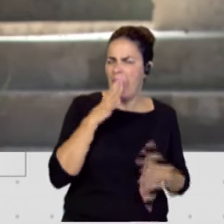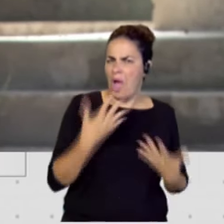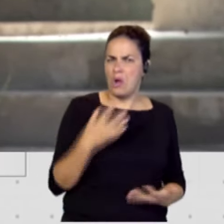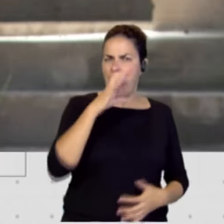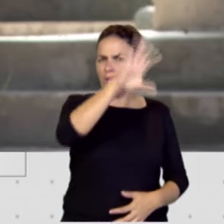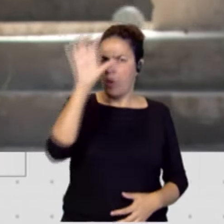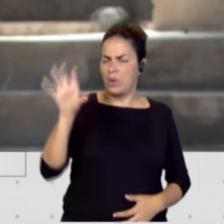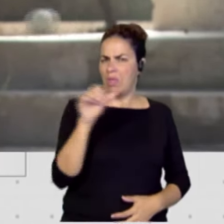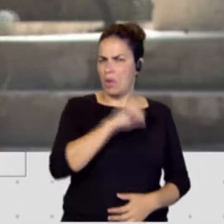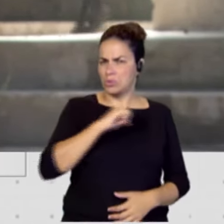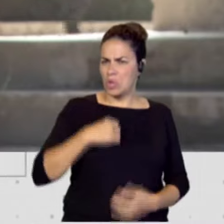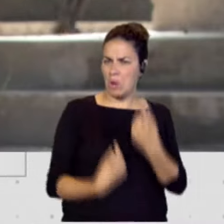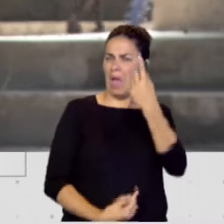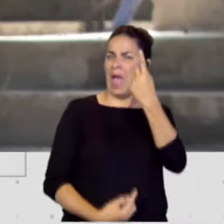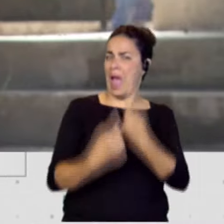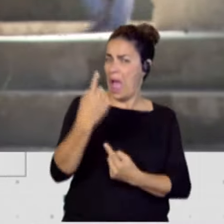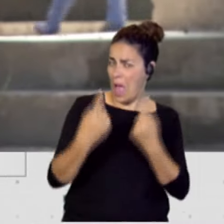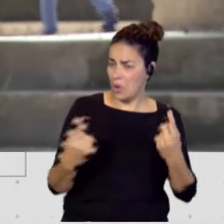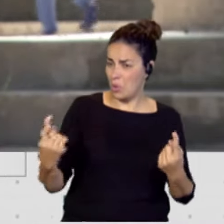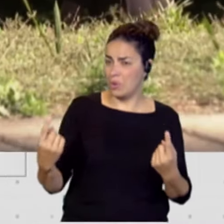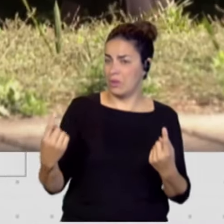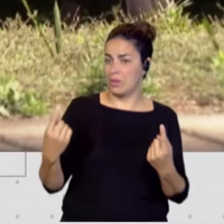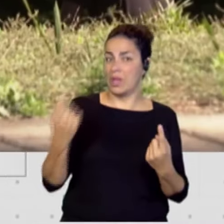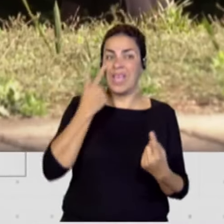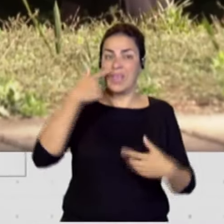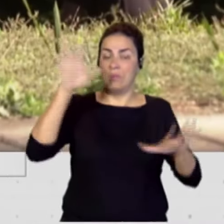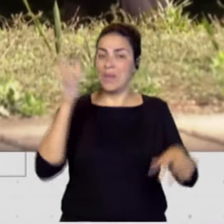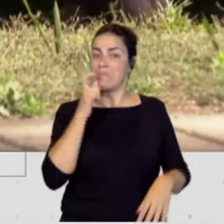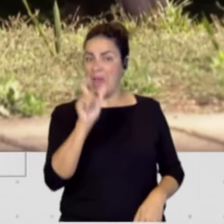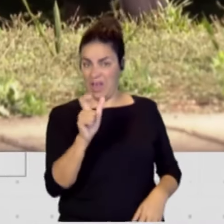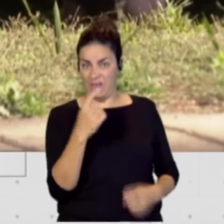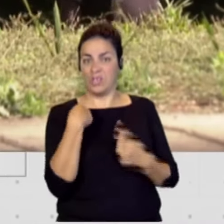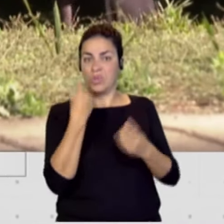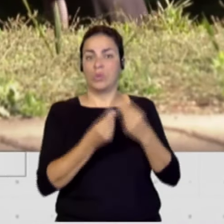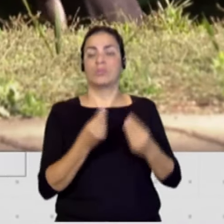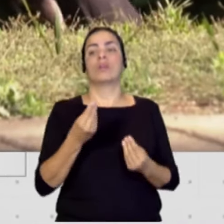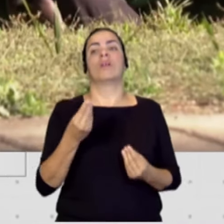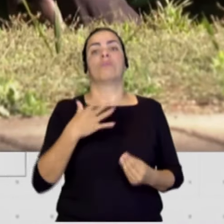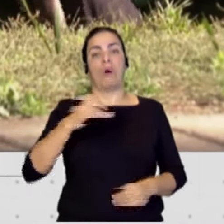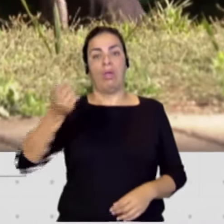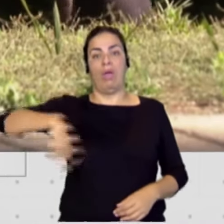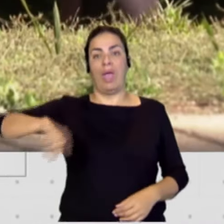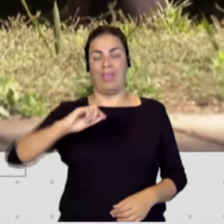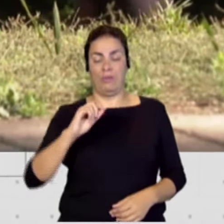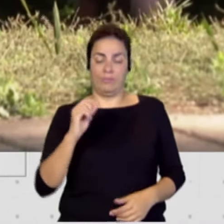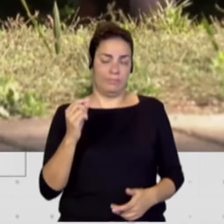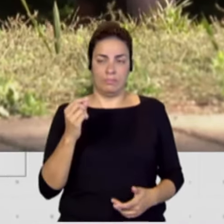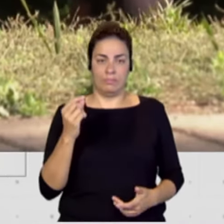tenga la desfachatez y mira el tema que te utilizo de decir No esos son muchos a mí no me pueden tocar